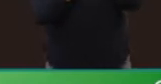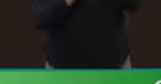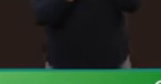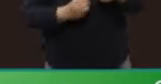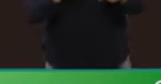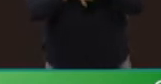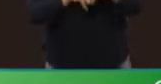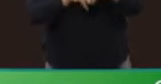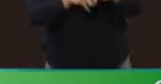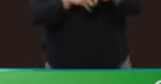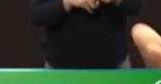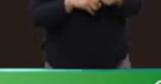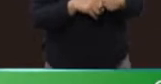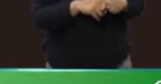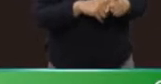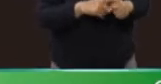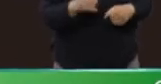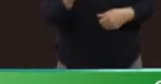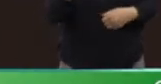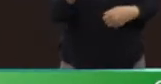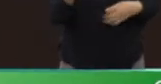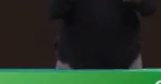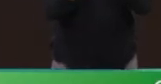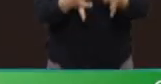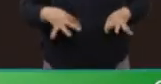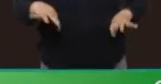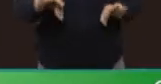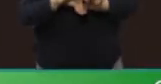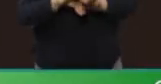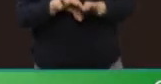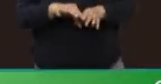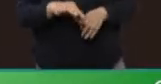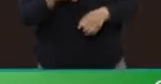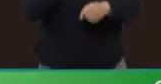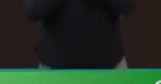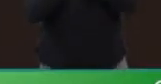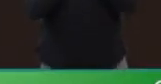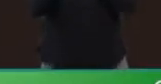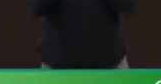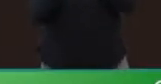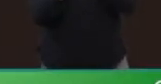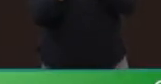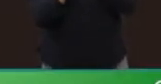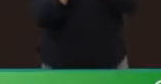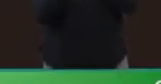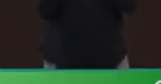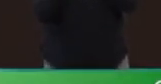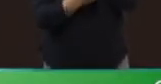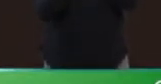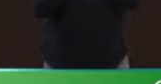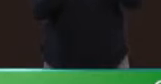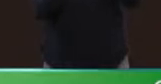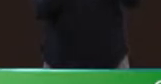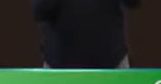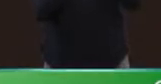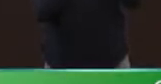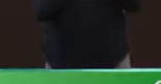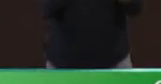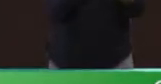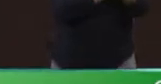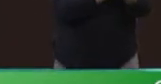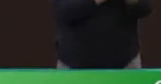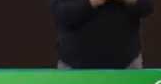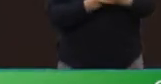programas sociales son de Gran importancia el artículo cuarto que nos está tocando también un párrafo aquí de la Constitución que